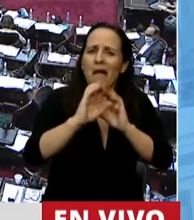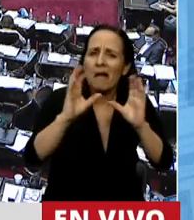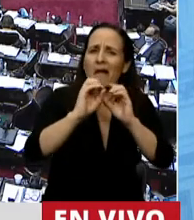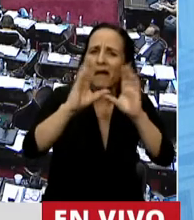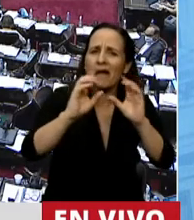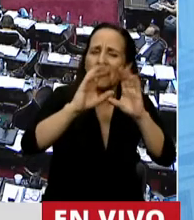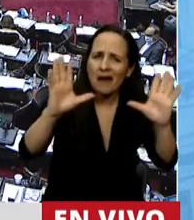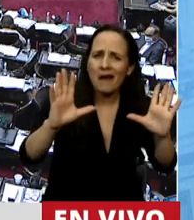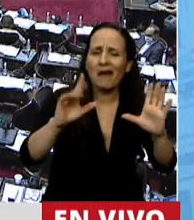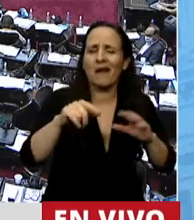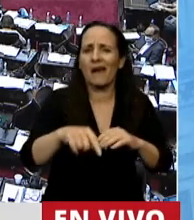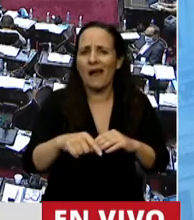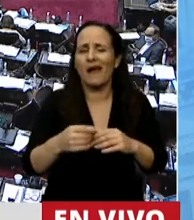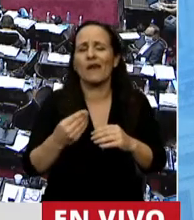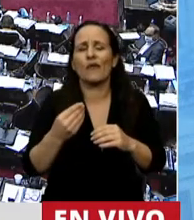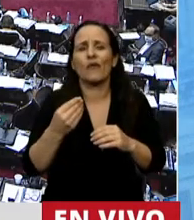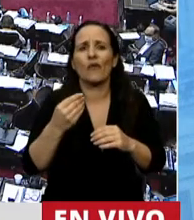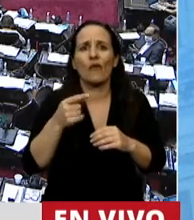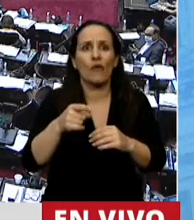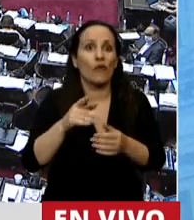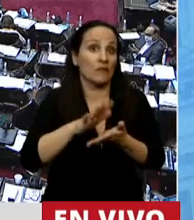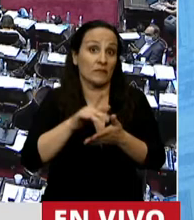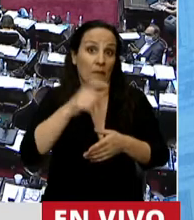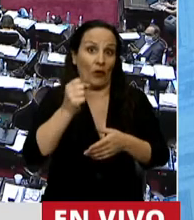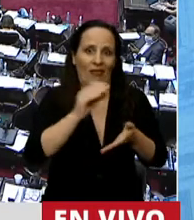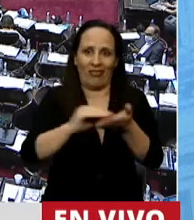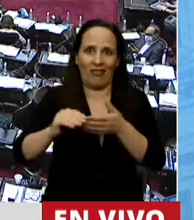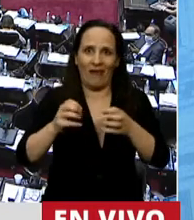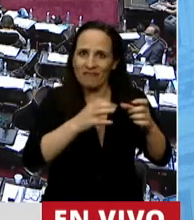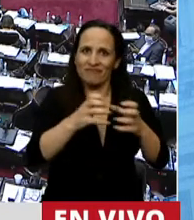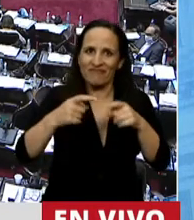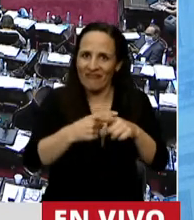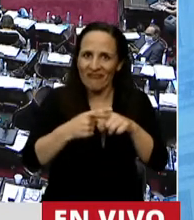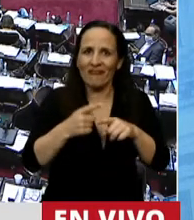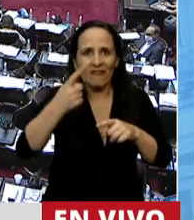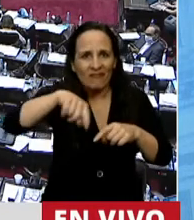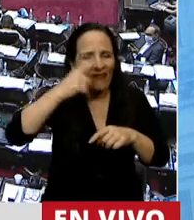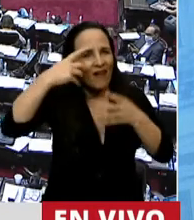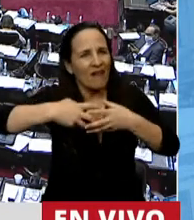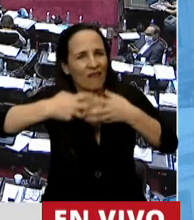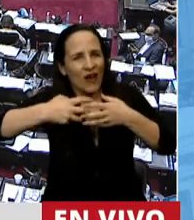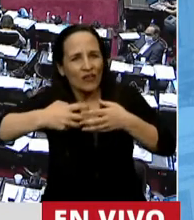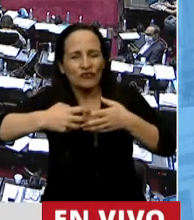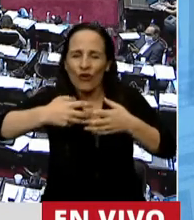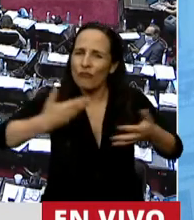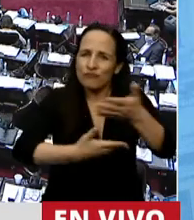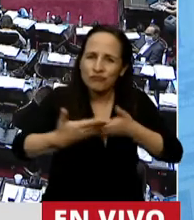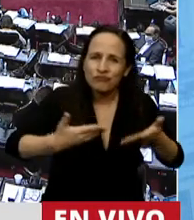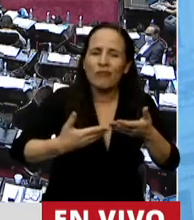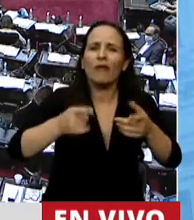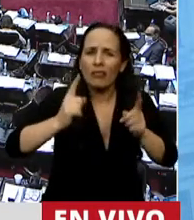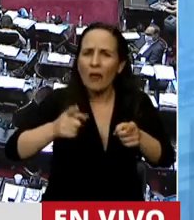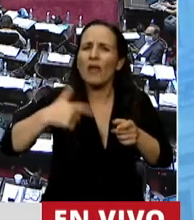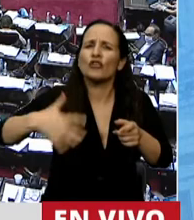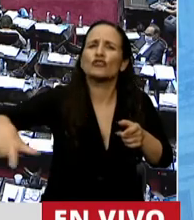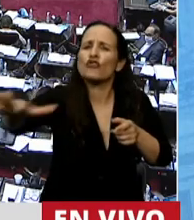las potencialidades que tenía el parlamentarismo en este hecho de reflexionar conjuntamente con la sociedad